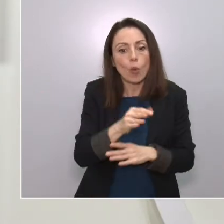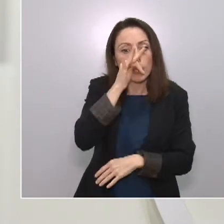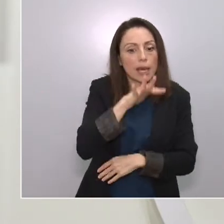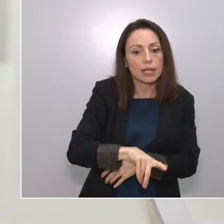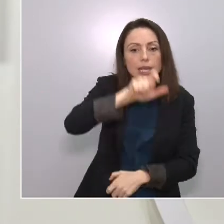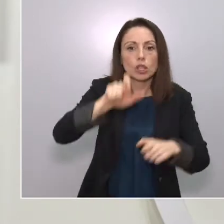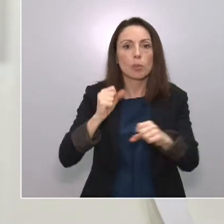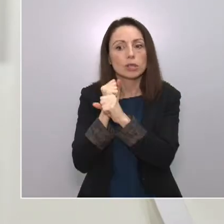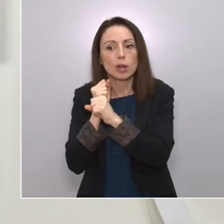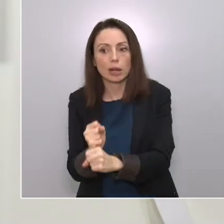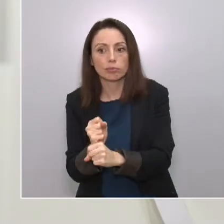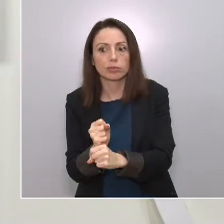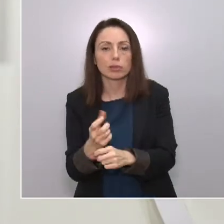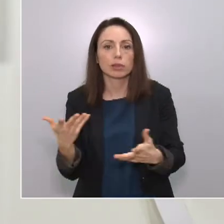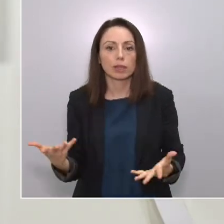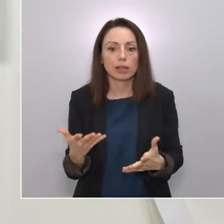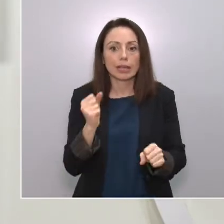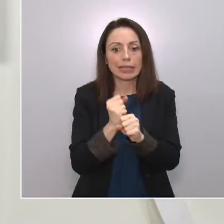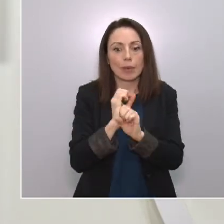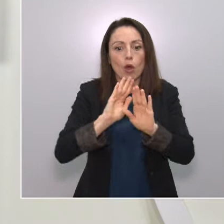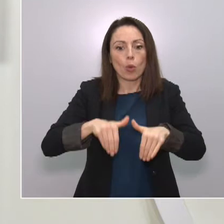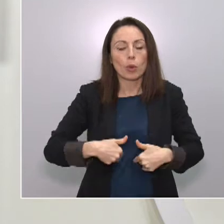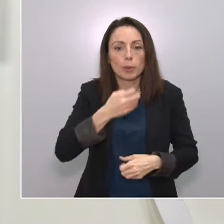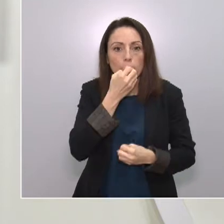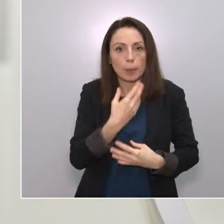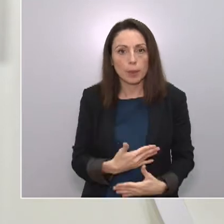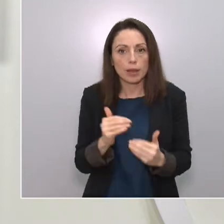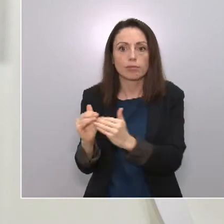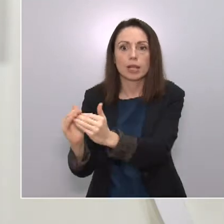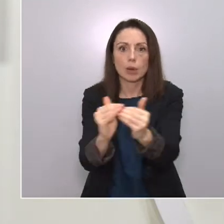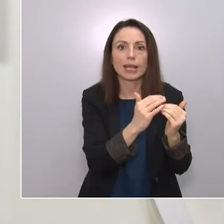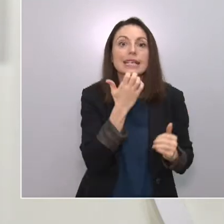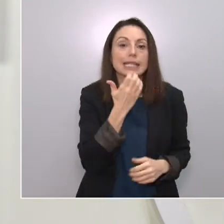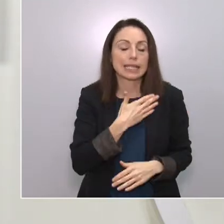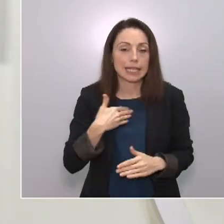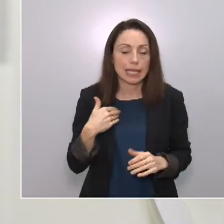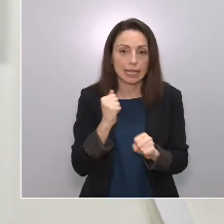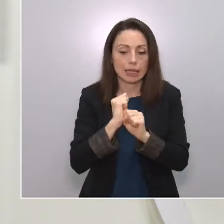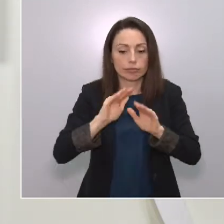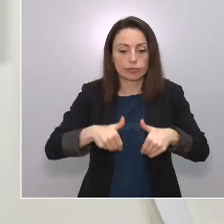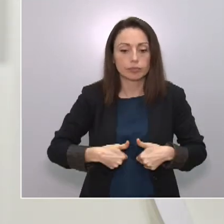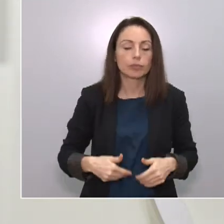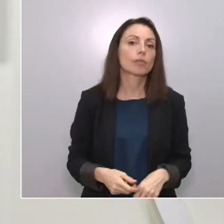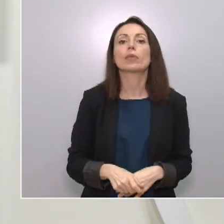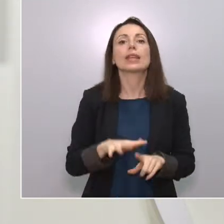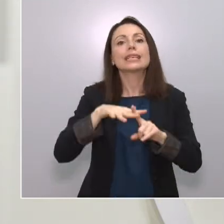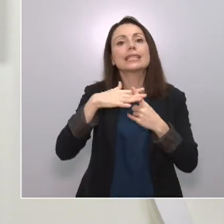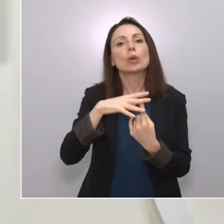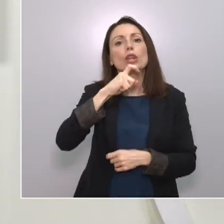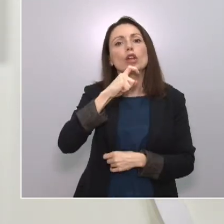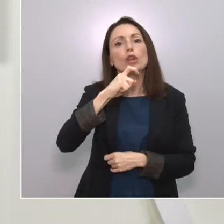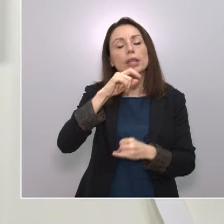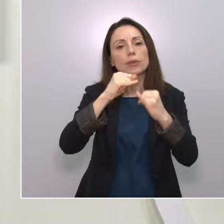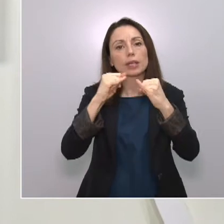puedan incorporarse a la vida laboral en las mismas condiciones, si así lo desean. Bastante difícil está siendo